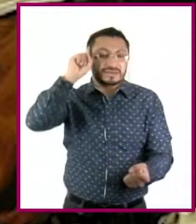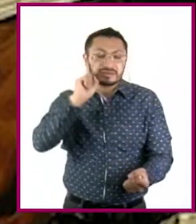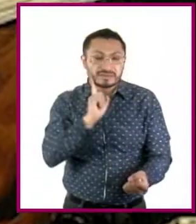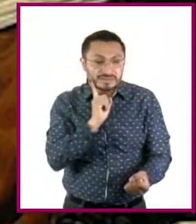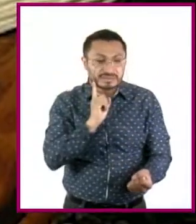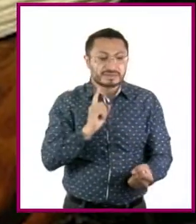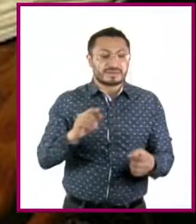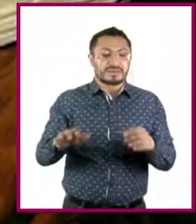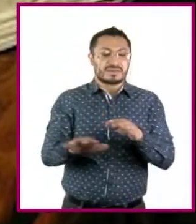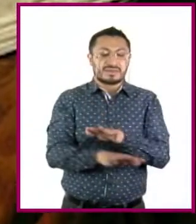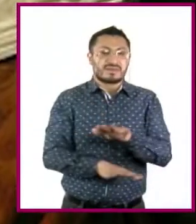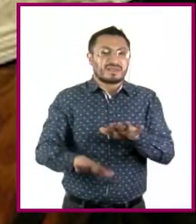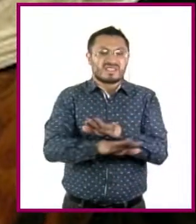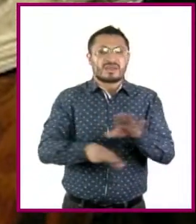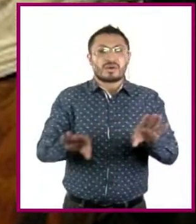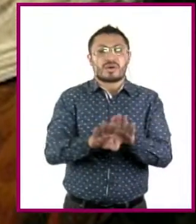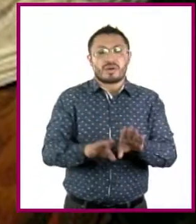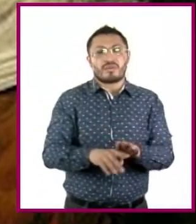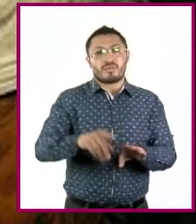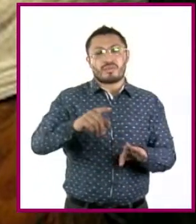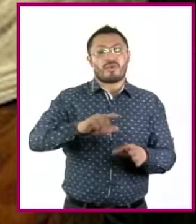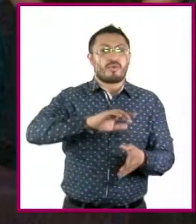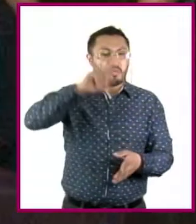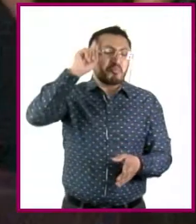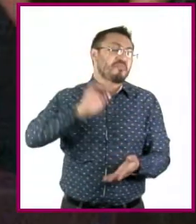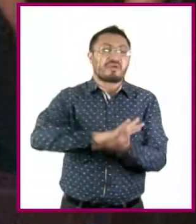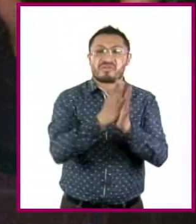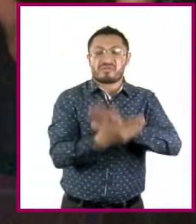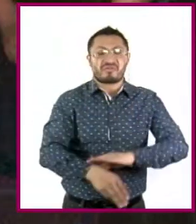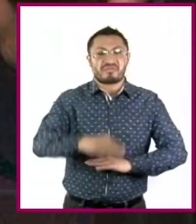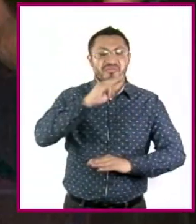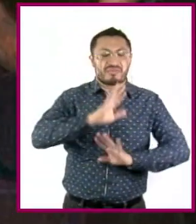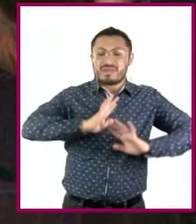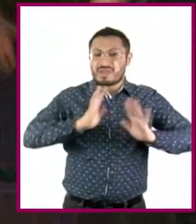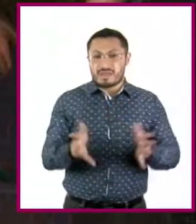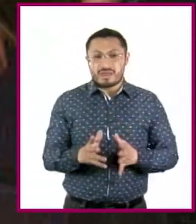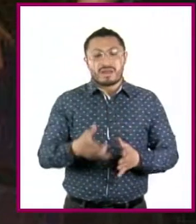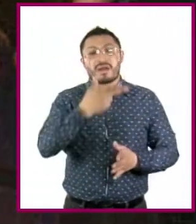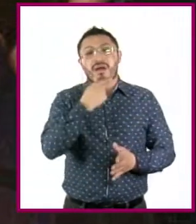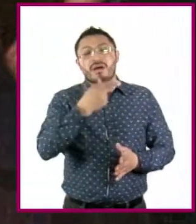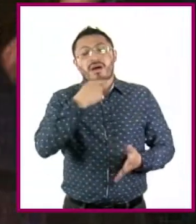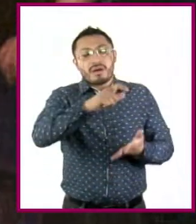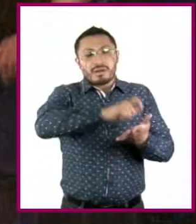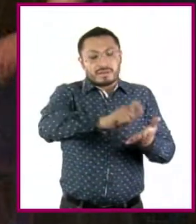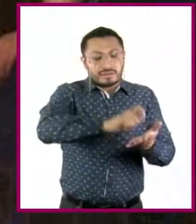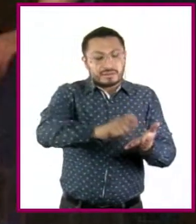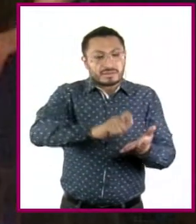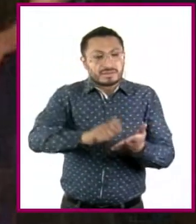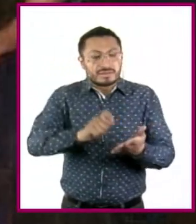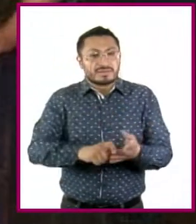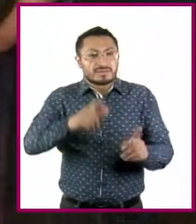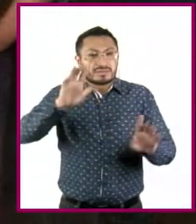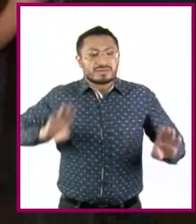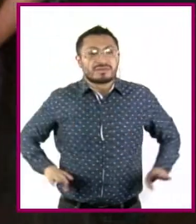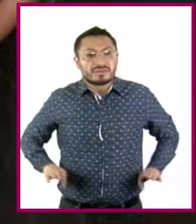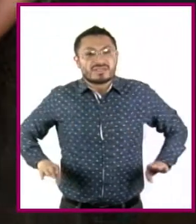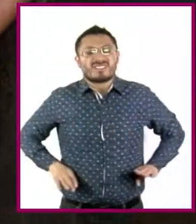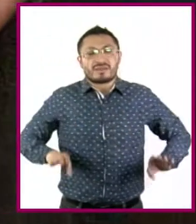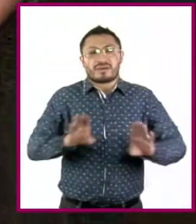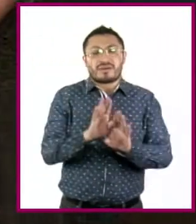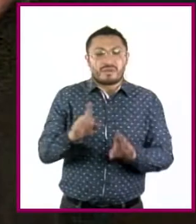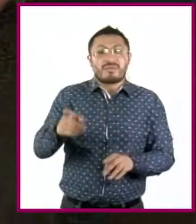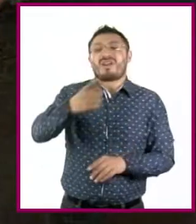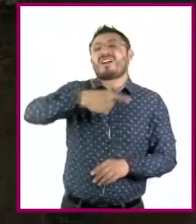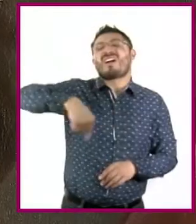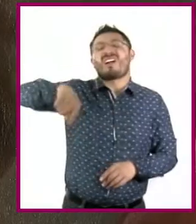hacía básicamente madres a las mujeres. Los escritores varones, en particular, criticaban los intentos de